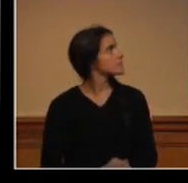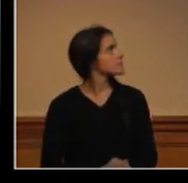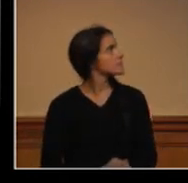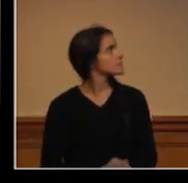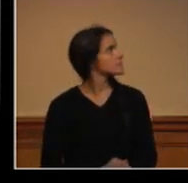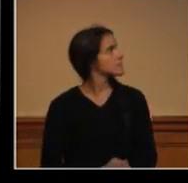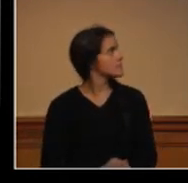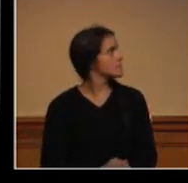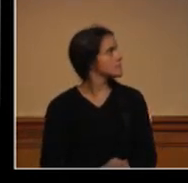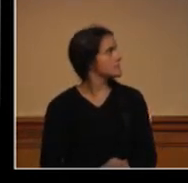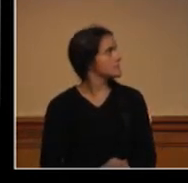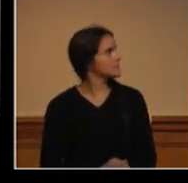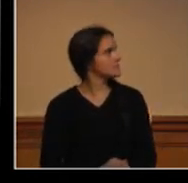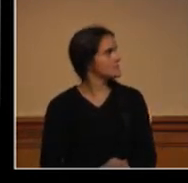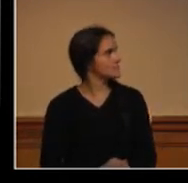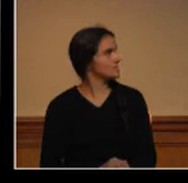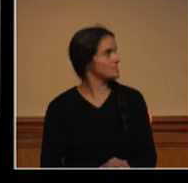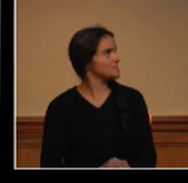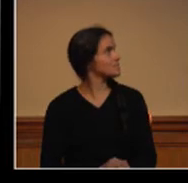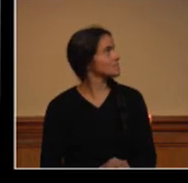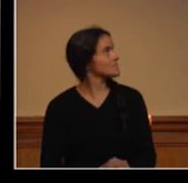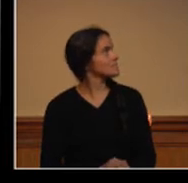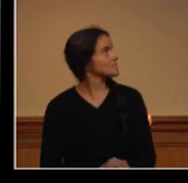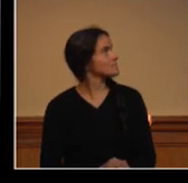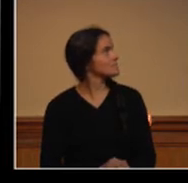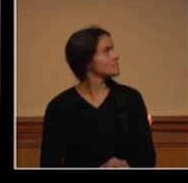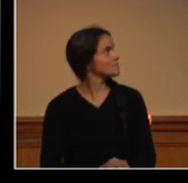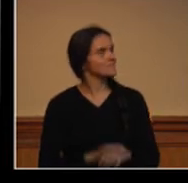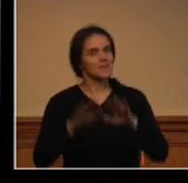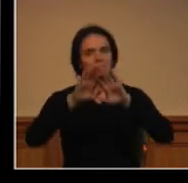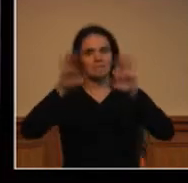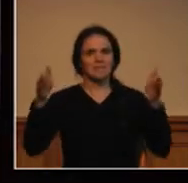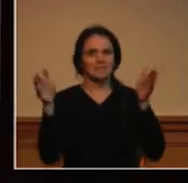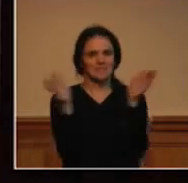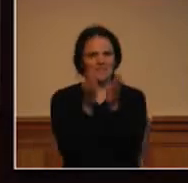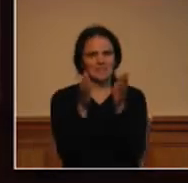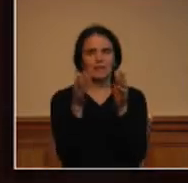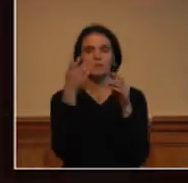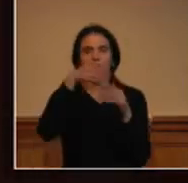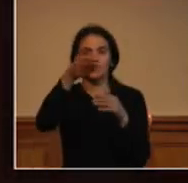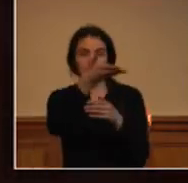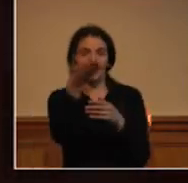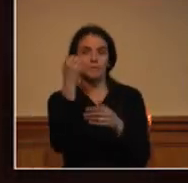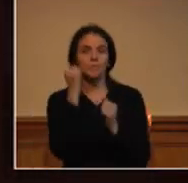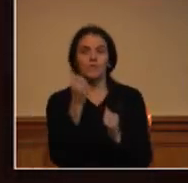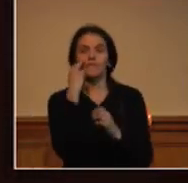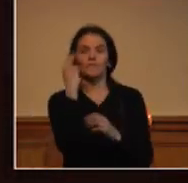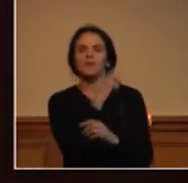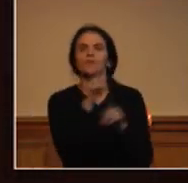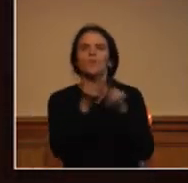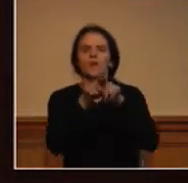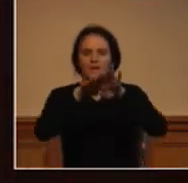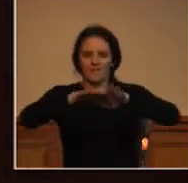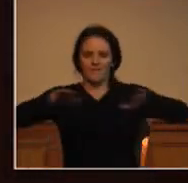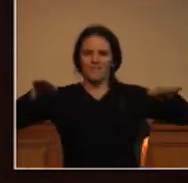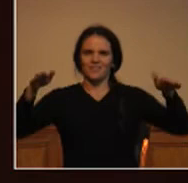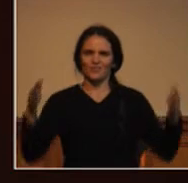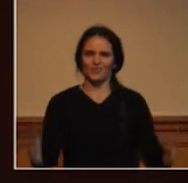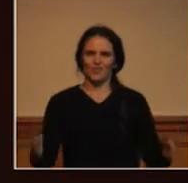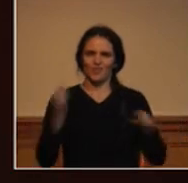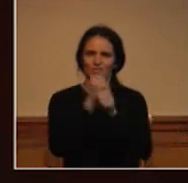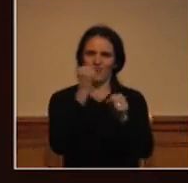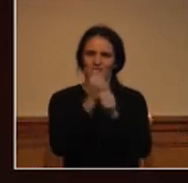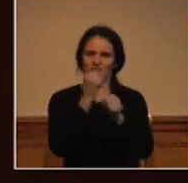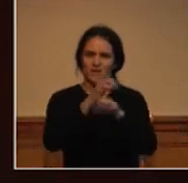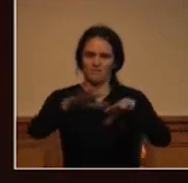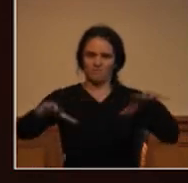Entonces, esta es la mesita, se la presento. Es, como pueden ver, un escritorio que nos va a permitir presentarle al